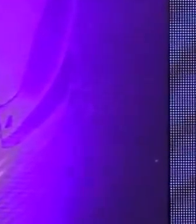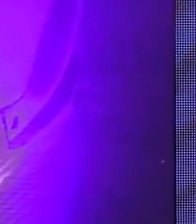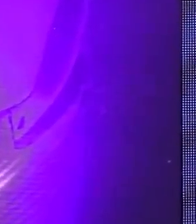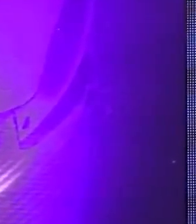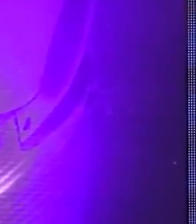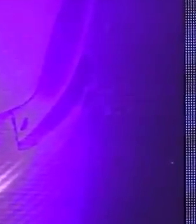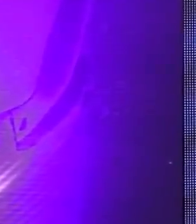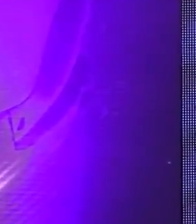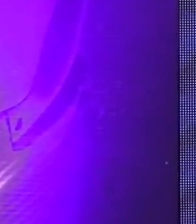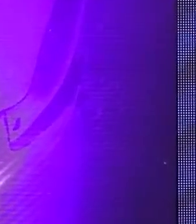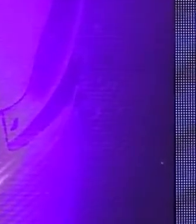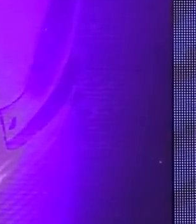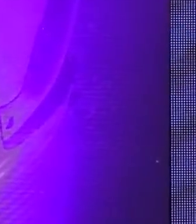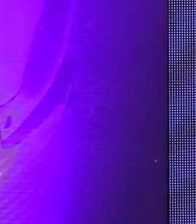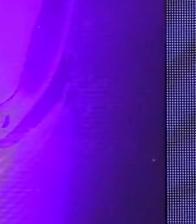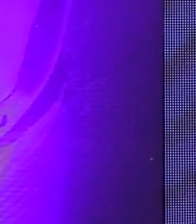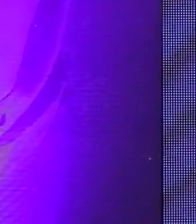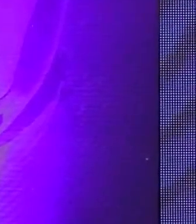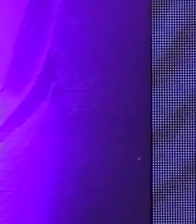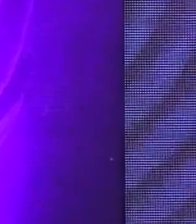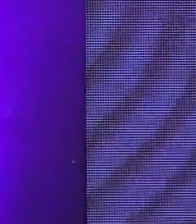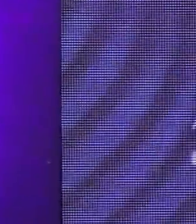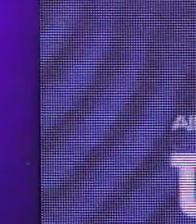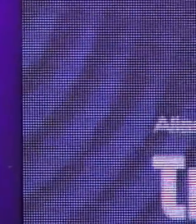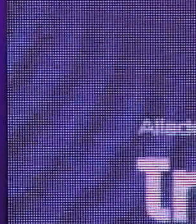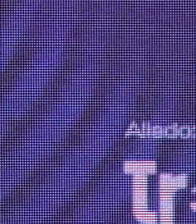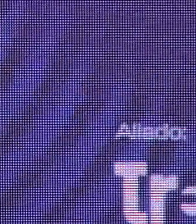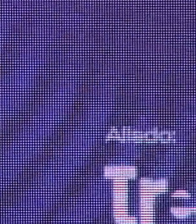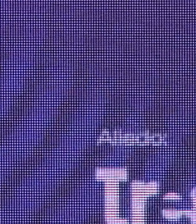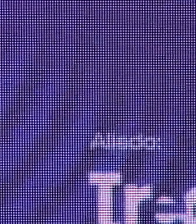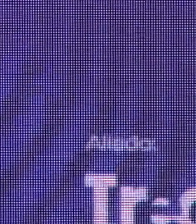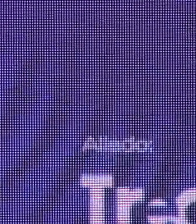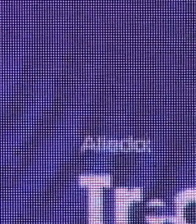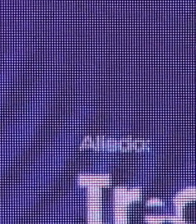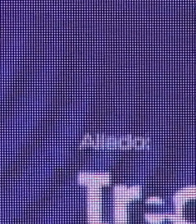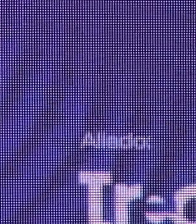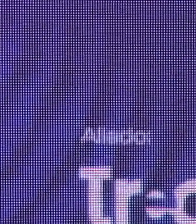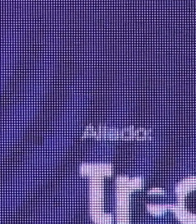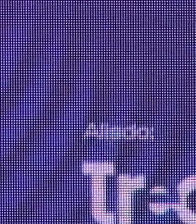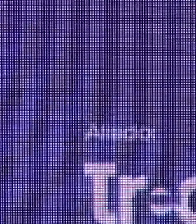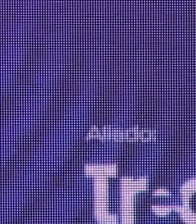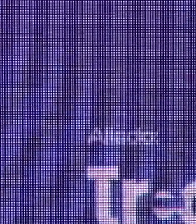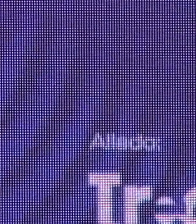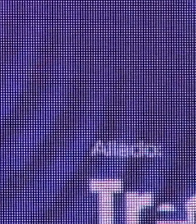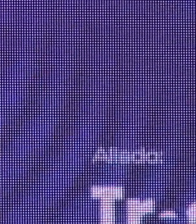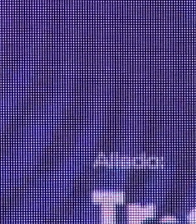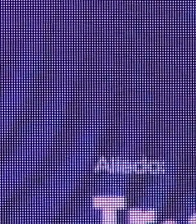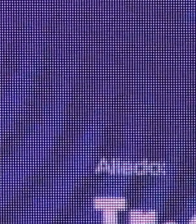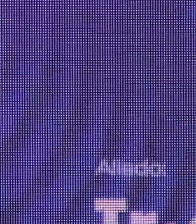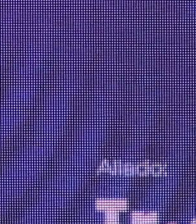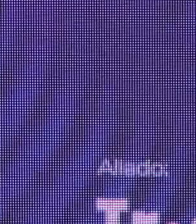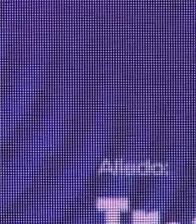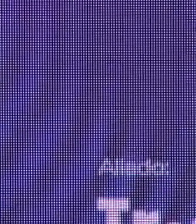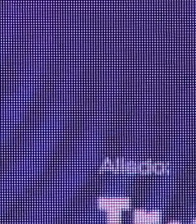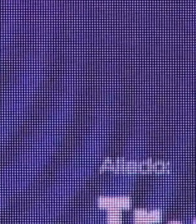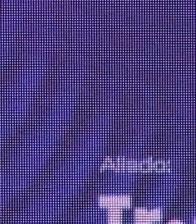alucinaciones. Siguen siendo un problema y creo que lo van a seguir siendo a pesar de que sea mitigado, porque la forma en la que